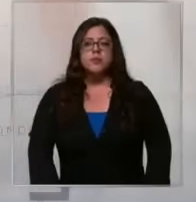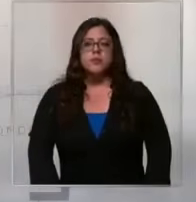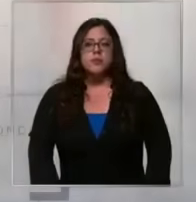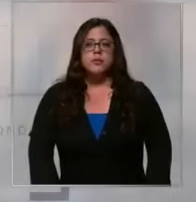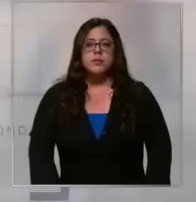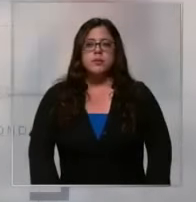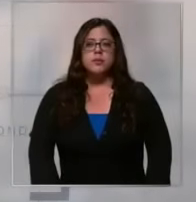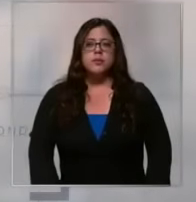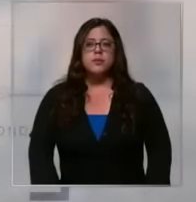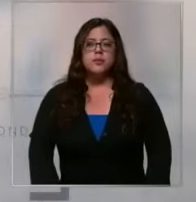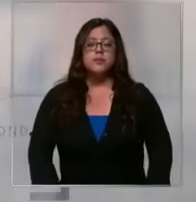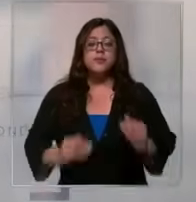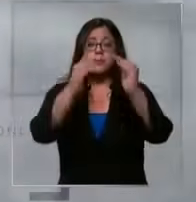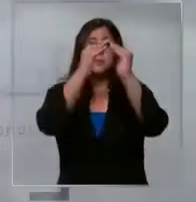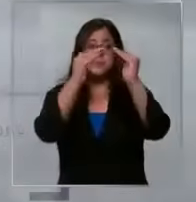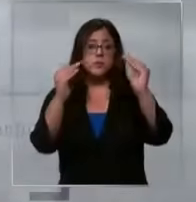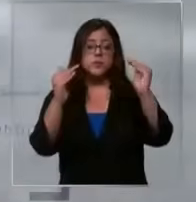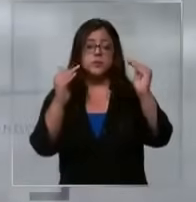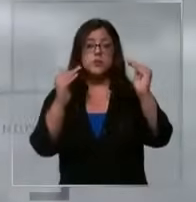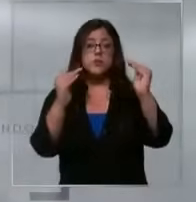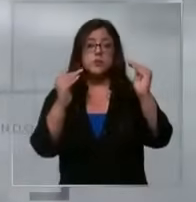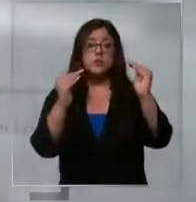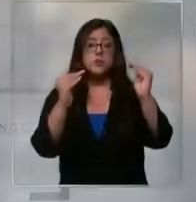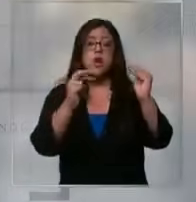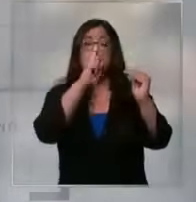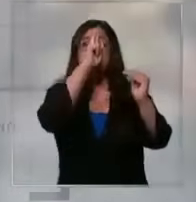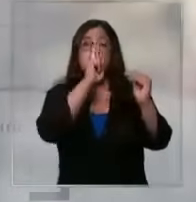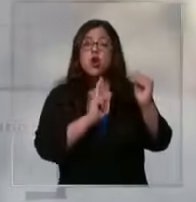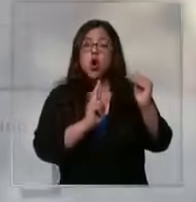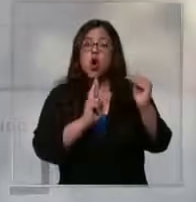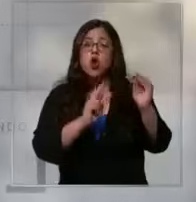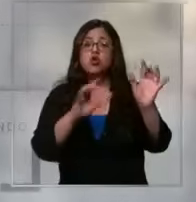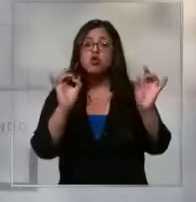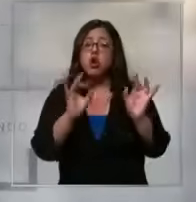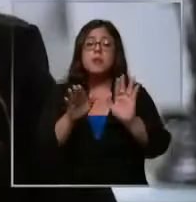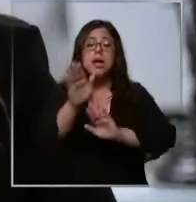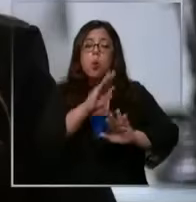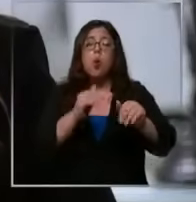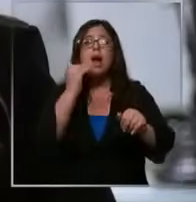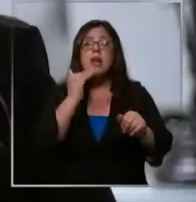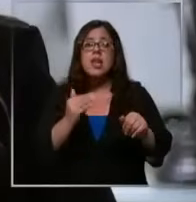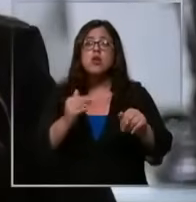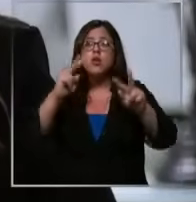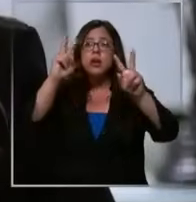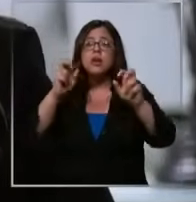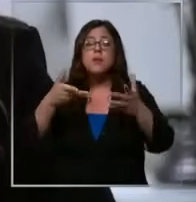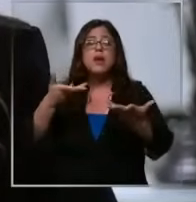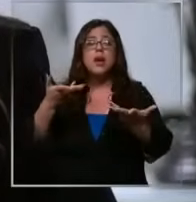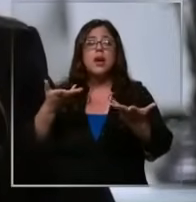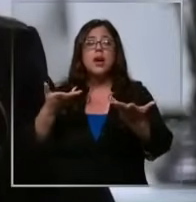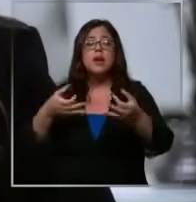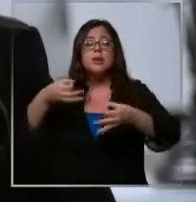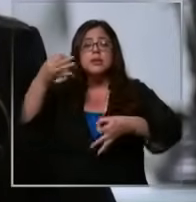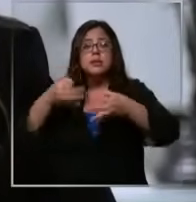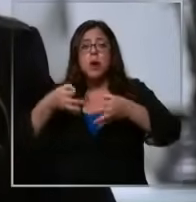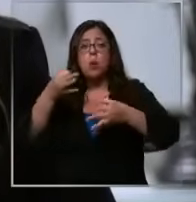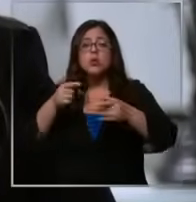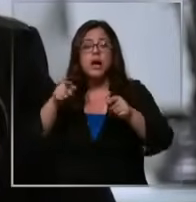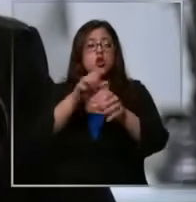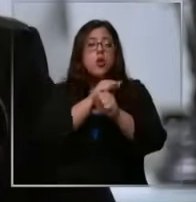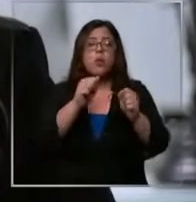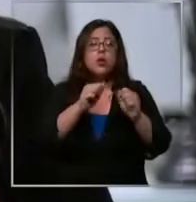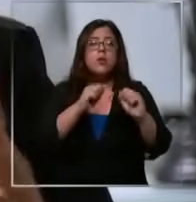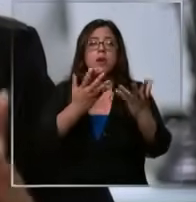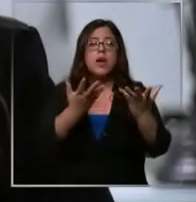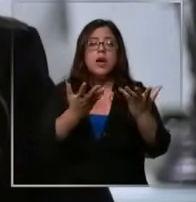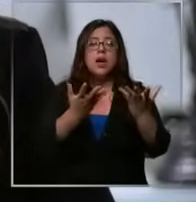El hogar tenía la función de tener al niño mientras hacía la restitución propiamente tal, porque no podíamos dejarlo con la red familiar